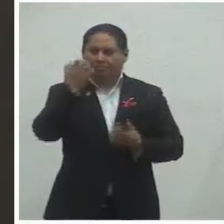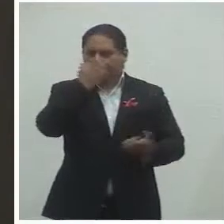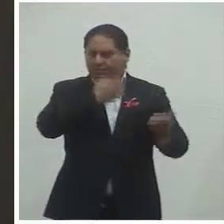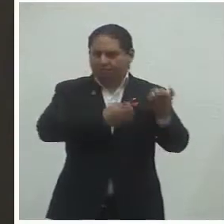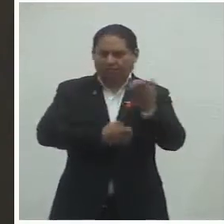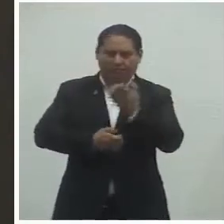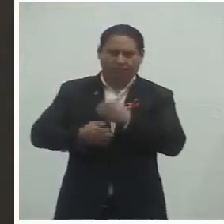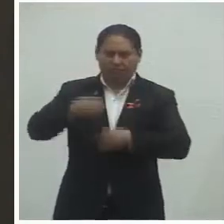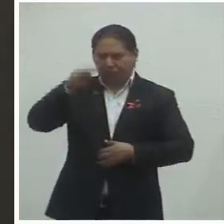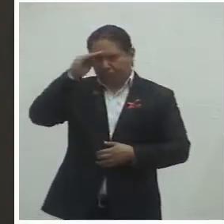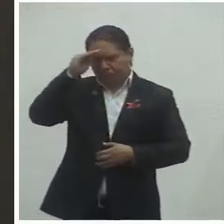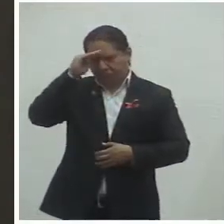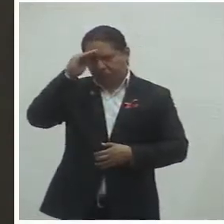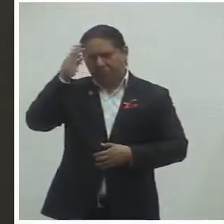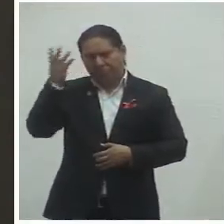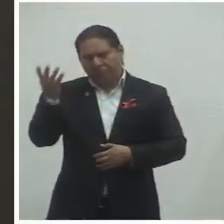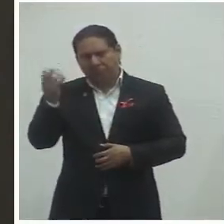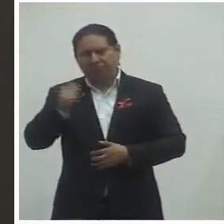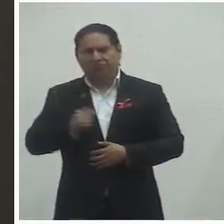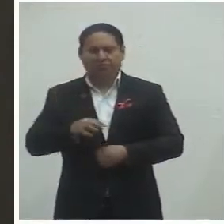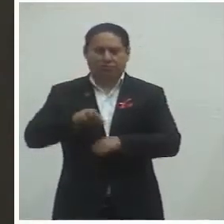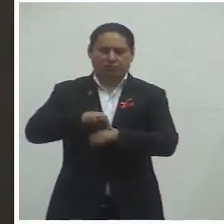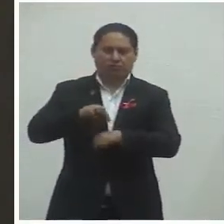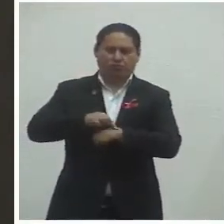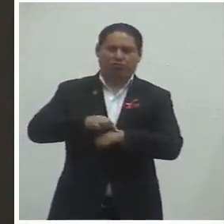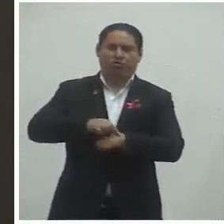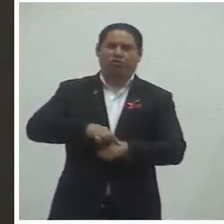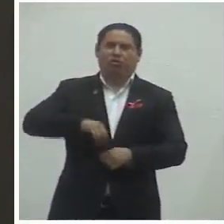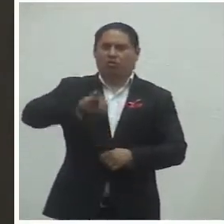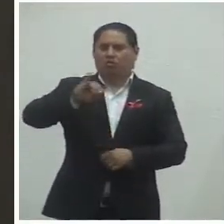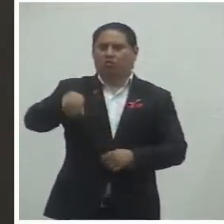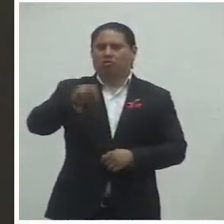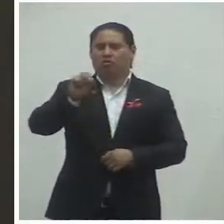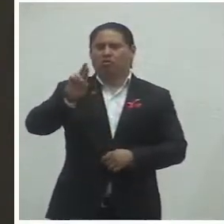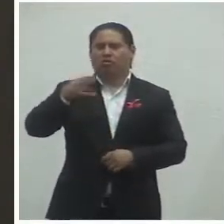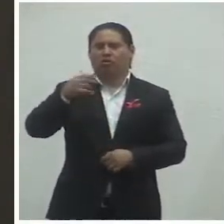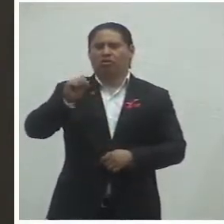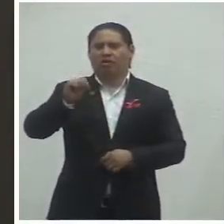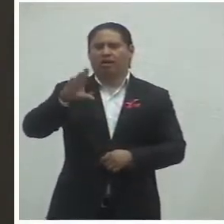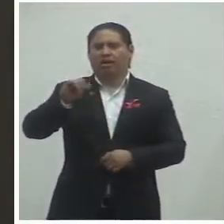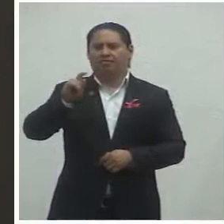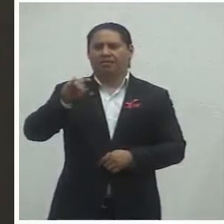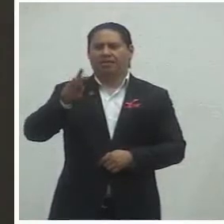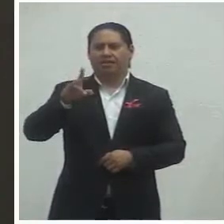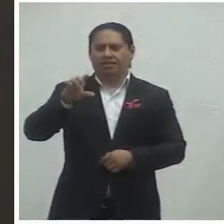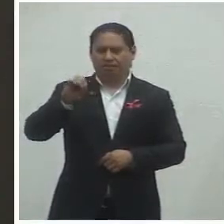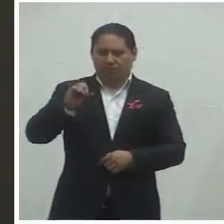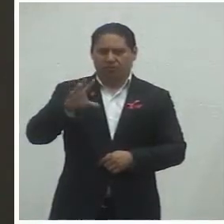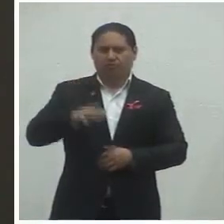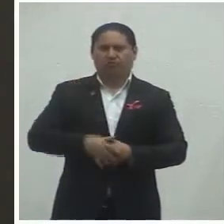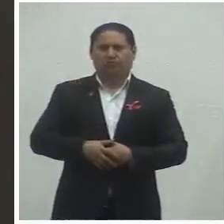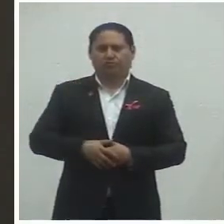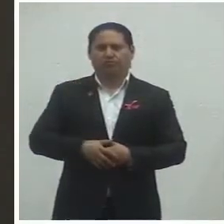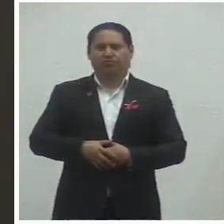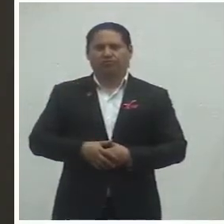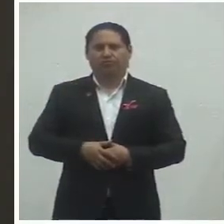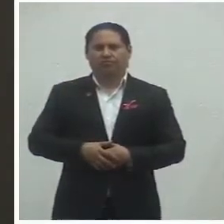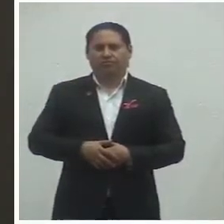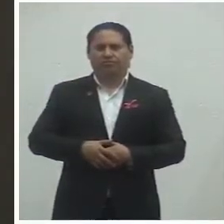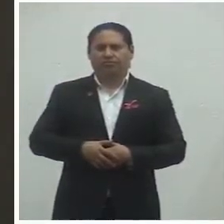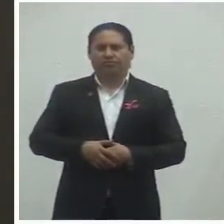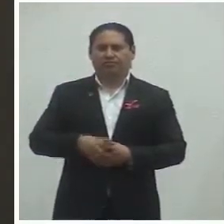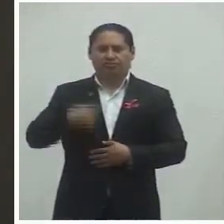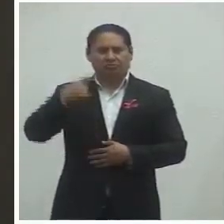y pensadores, como el doctor Jorge Carpizo, el gran constitucionalista mexicano, llegaron